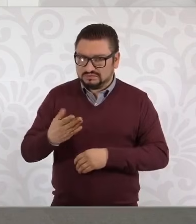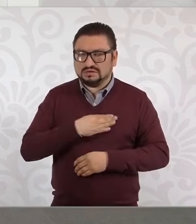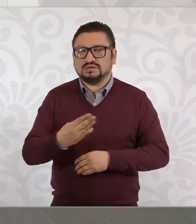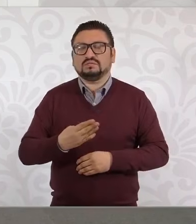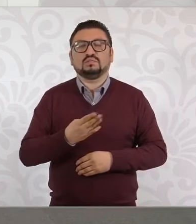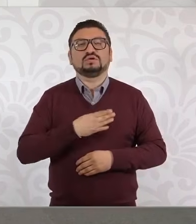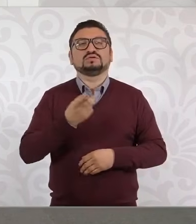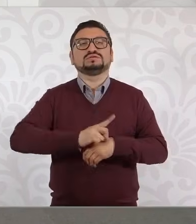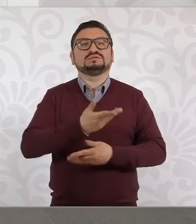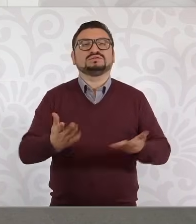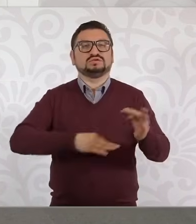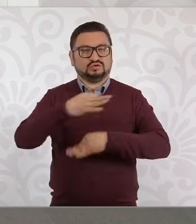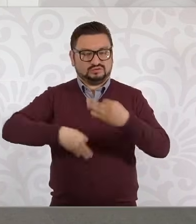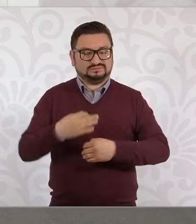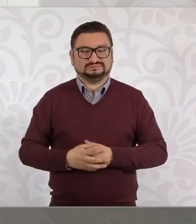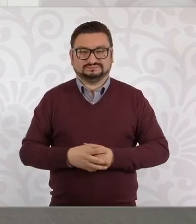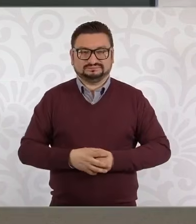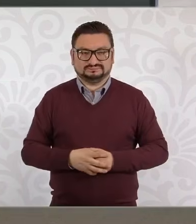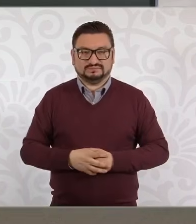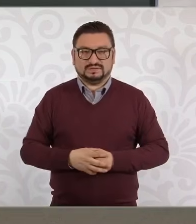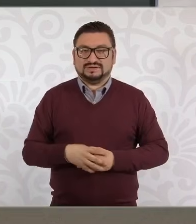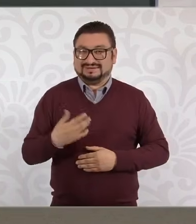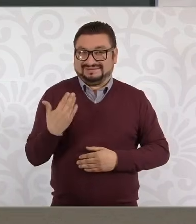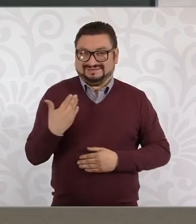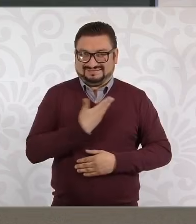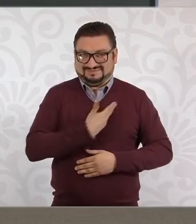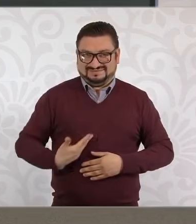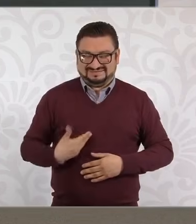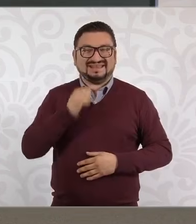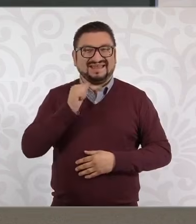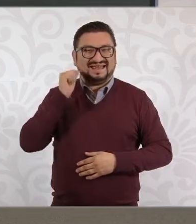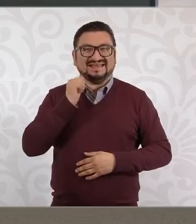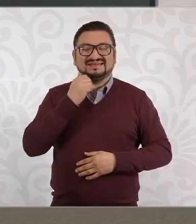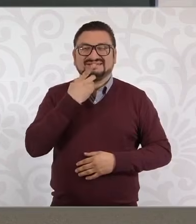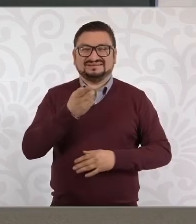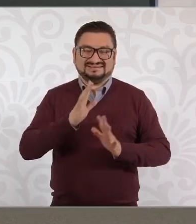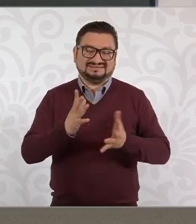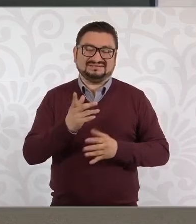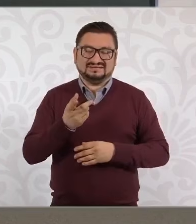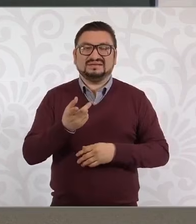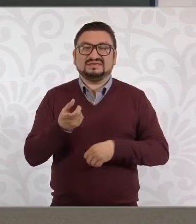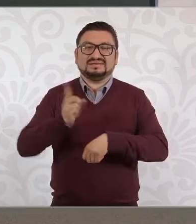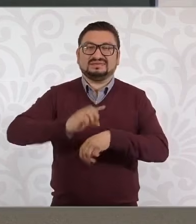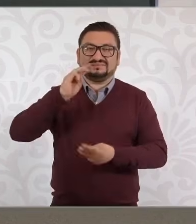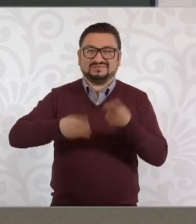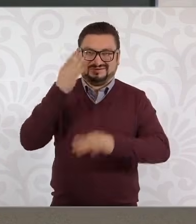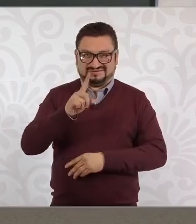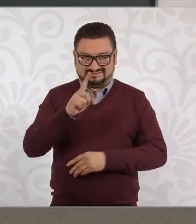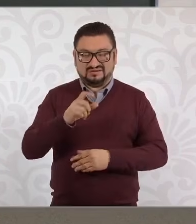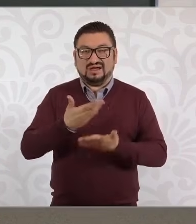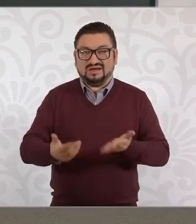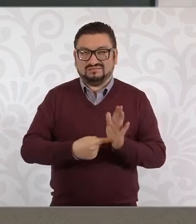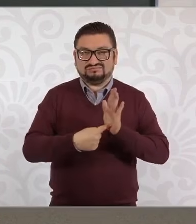a todas y a todos. Como lo comentó la Presidenta, ayer fue el Día Mundial del Agua. Hoy vamos a